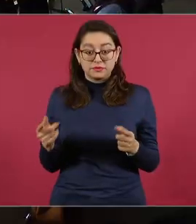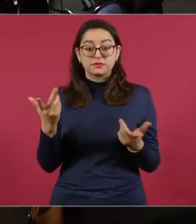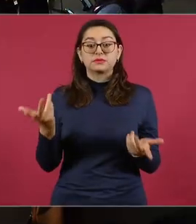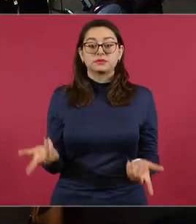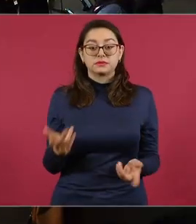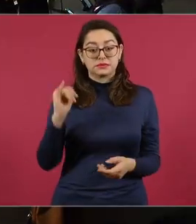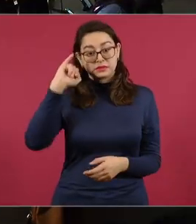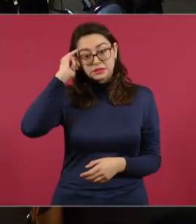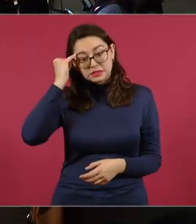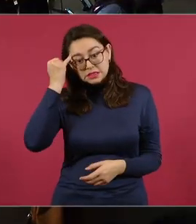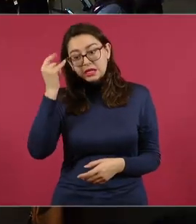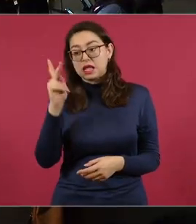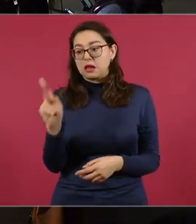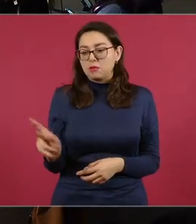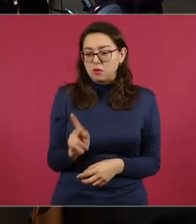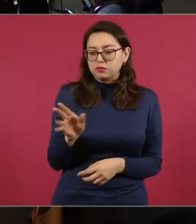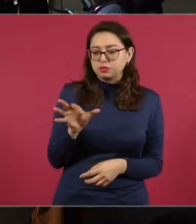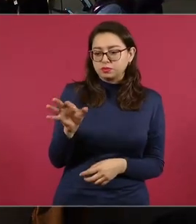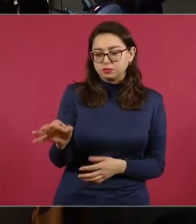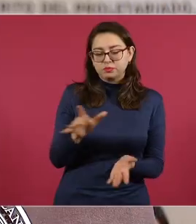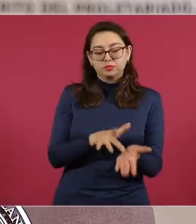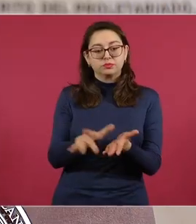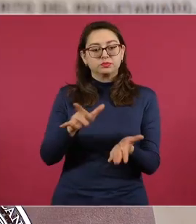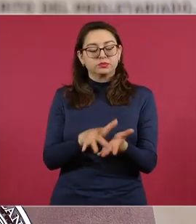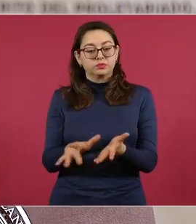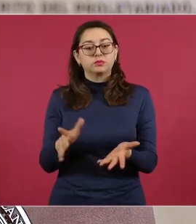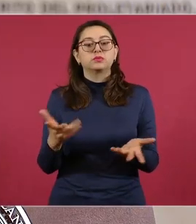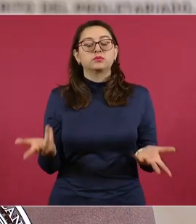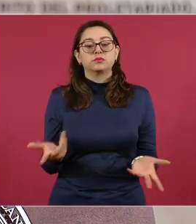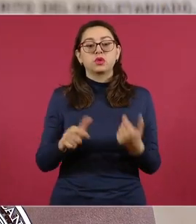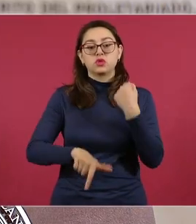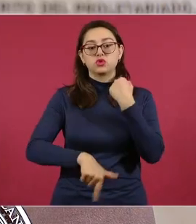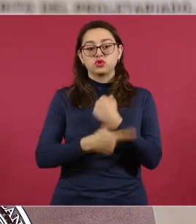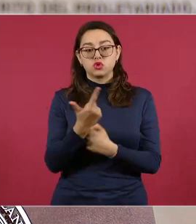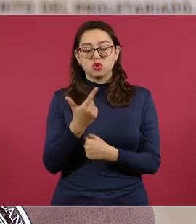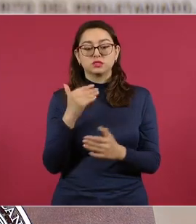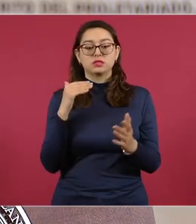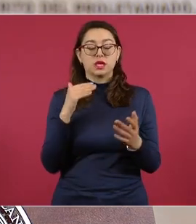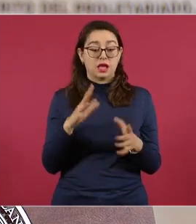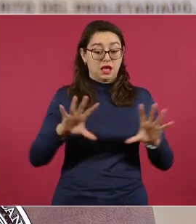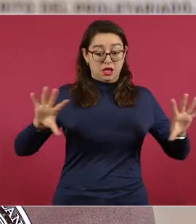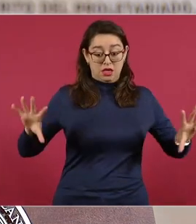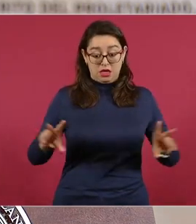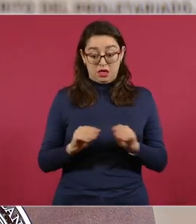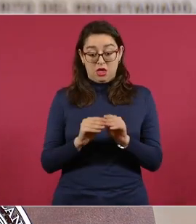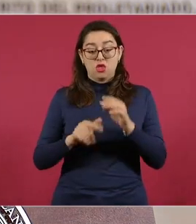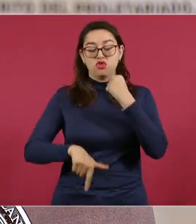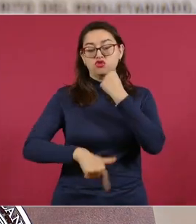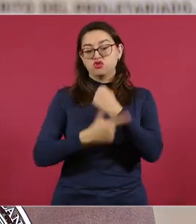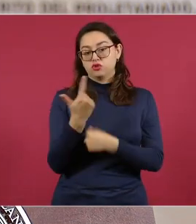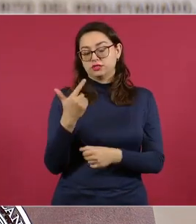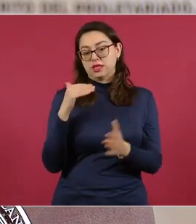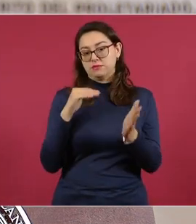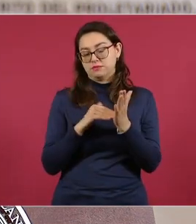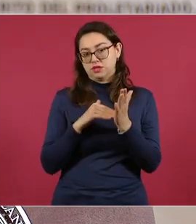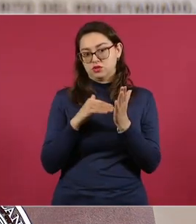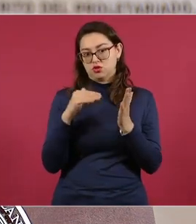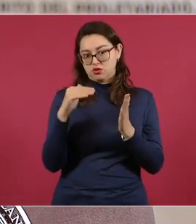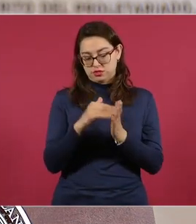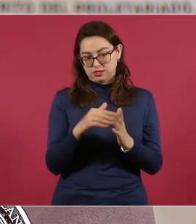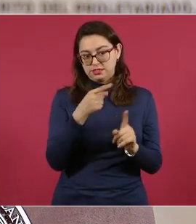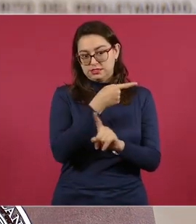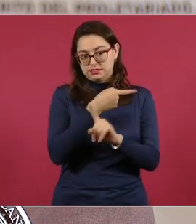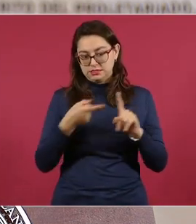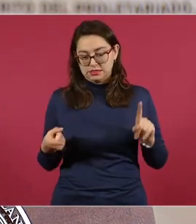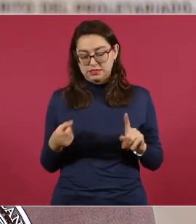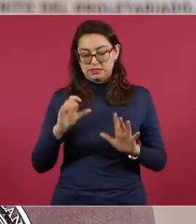más marginadas. Llegamos a 12.5 millones de estudiantes desde el preescolar hasta licenciatura, con una inversión social de poco